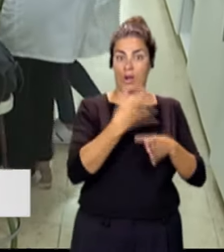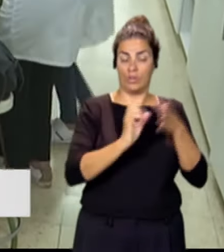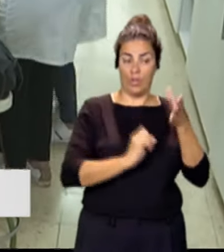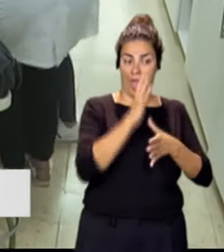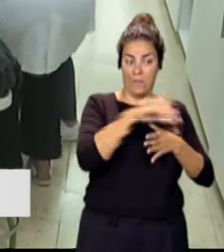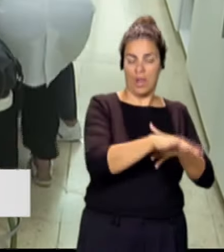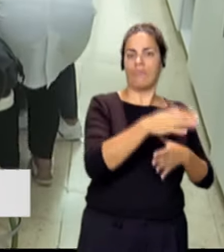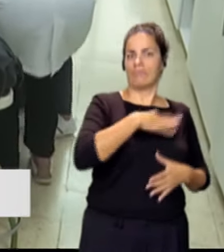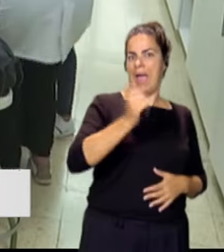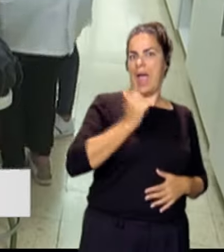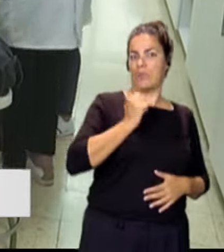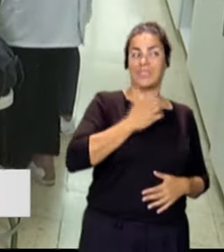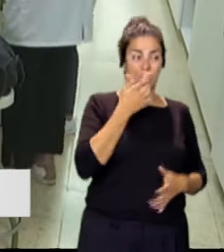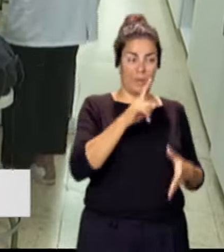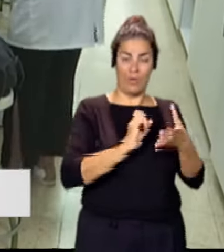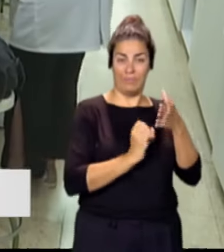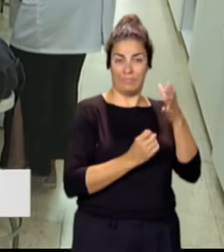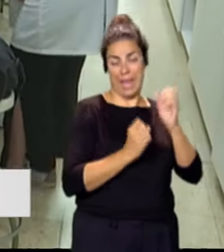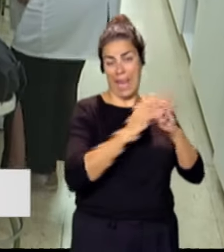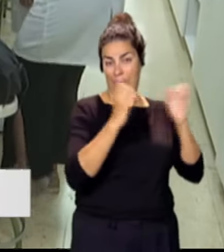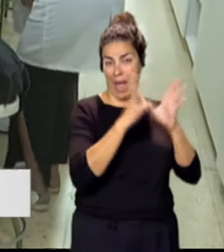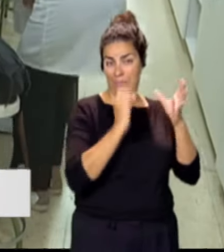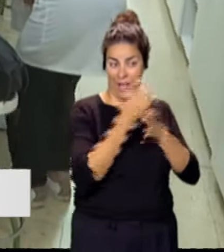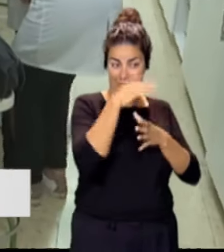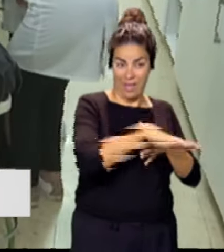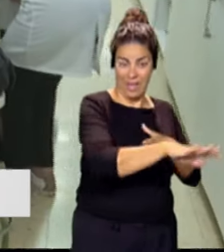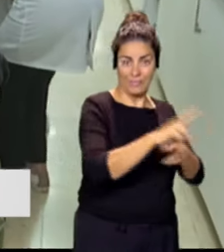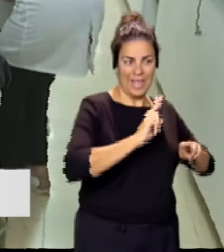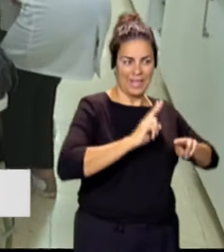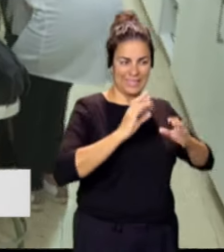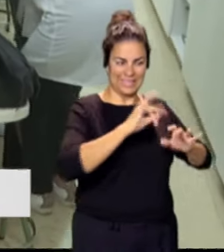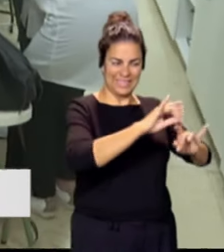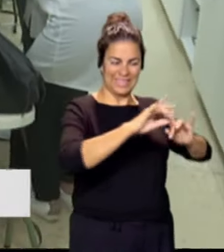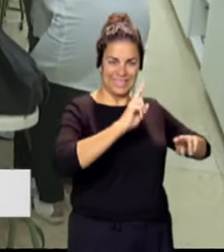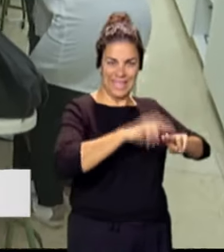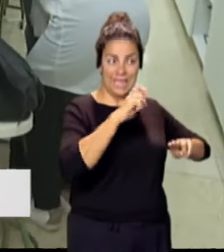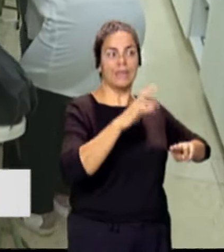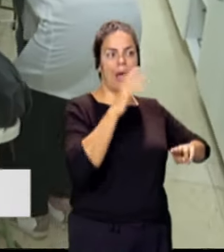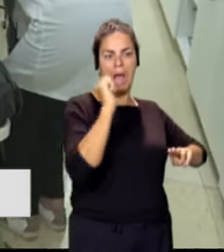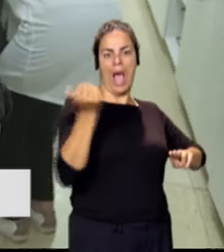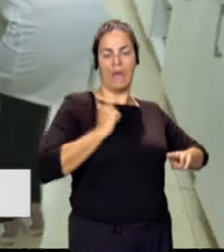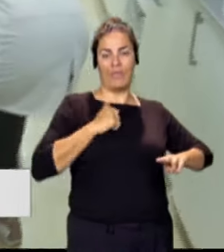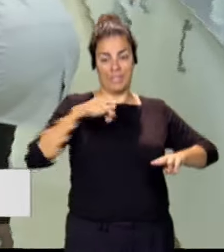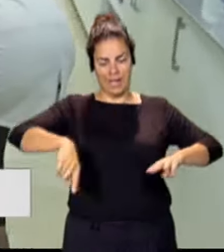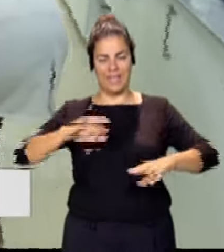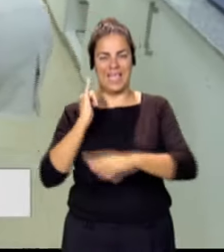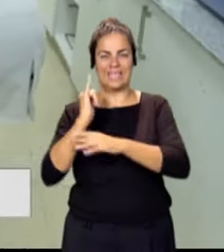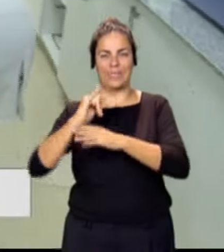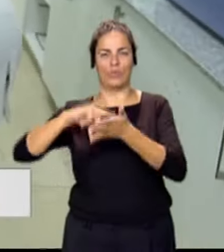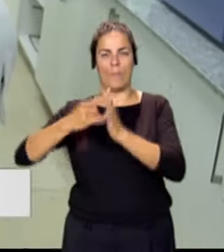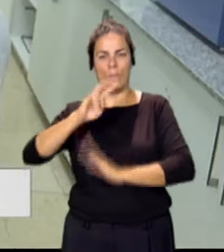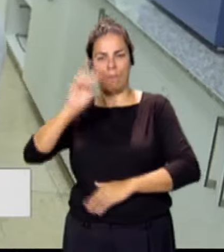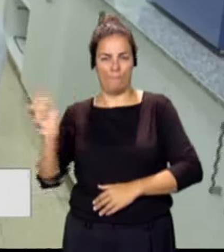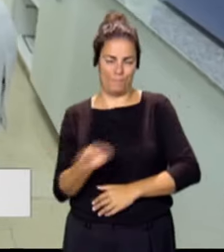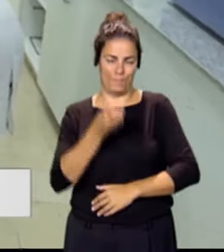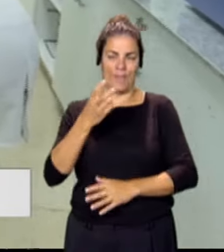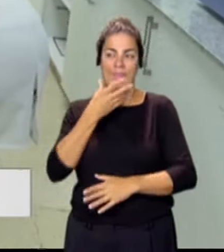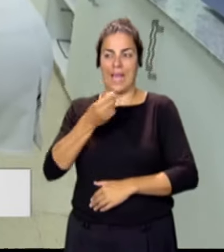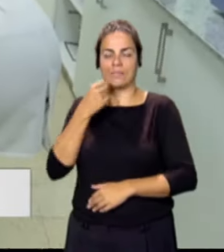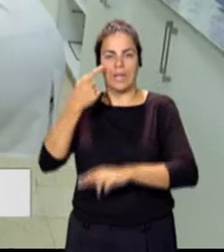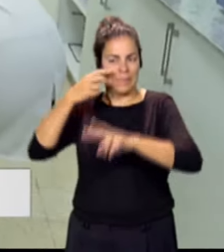cenizas de la palma que con ell se está trabajando aquí en el instituto Politécnico de Las Palmas de Gran Canarias y en su momento